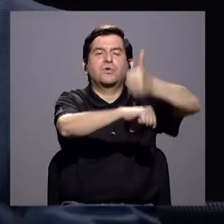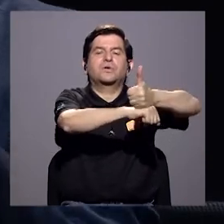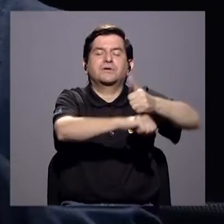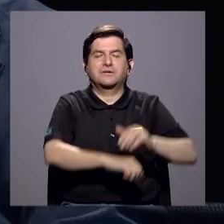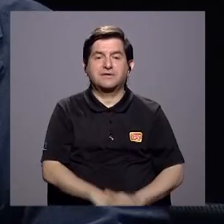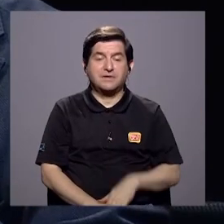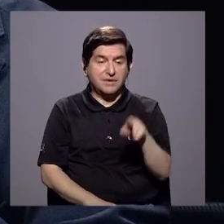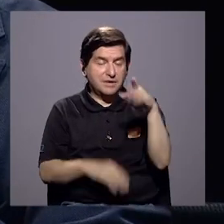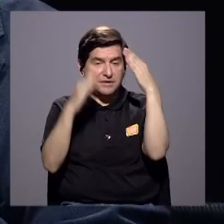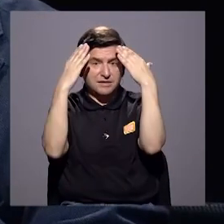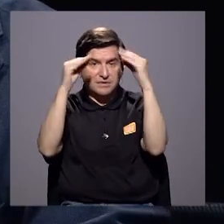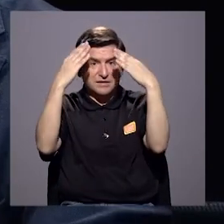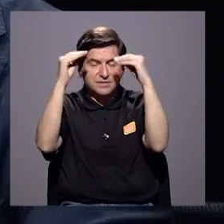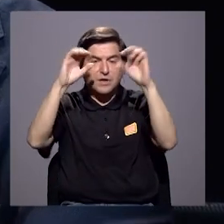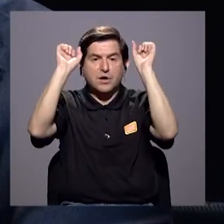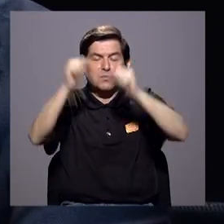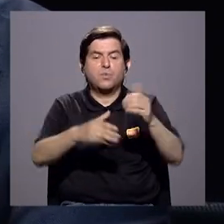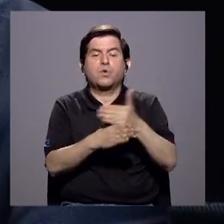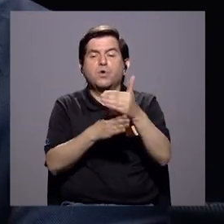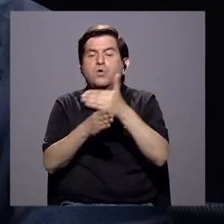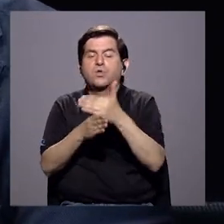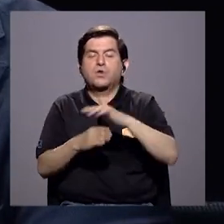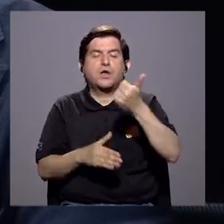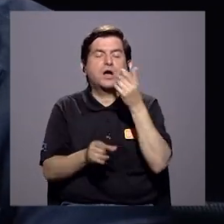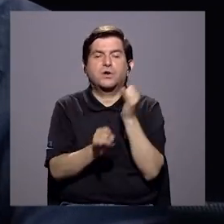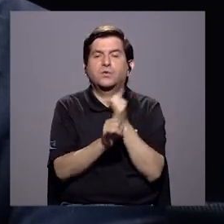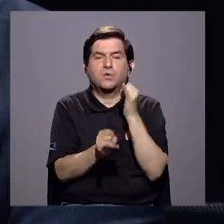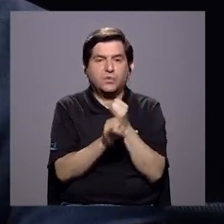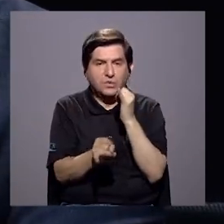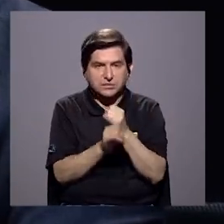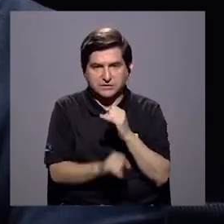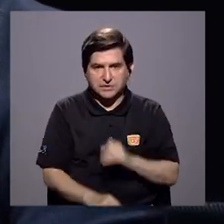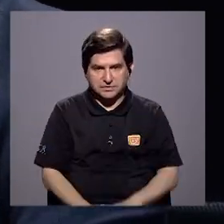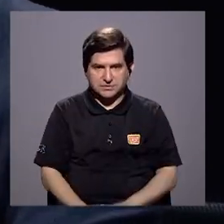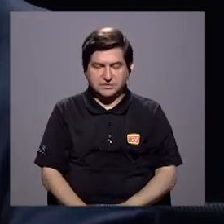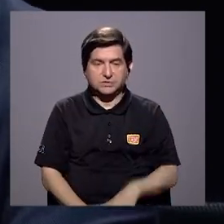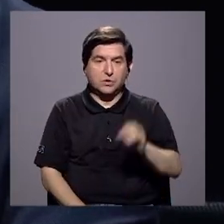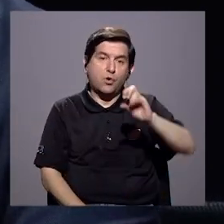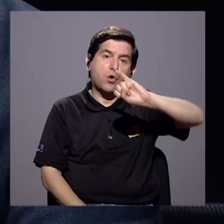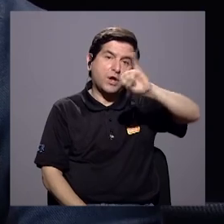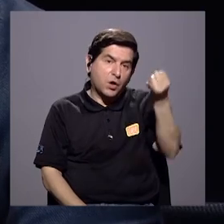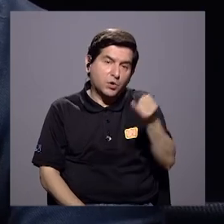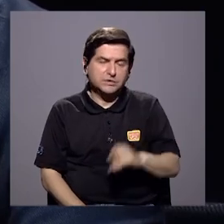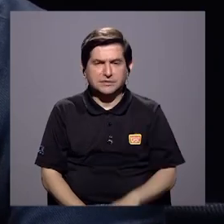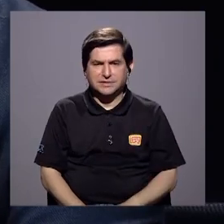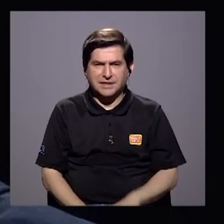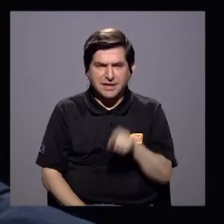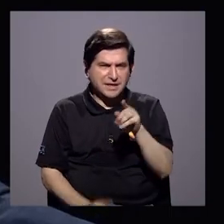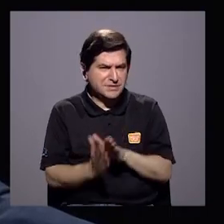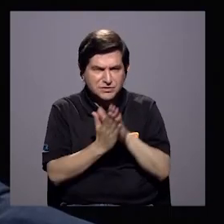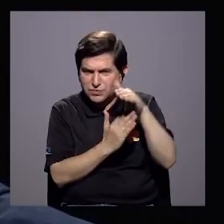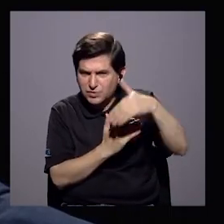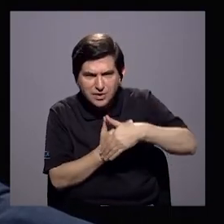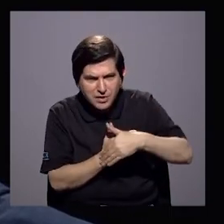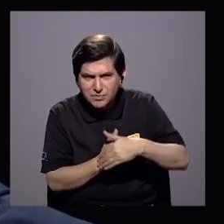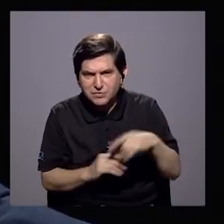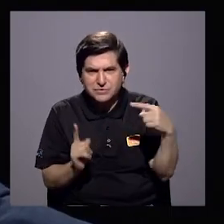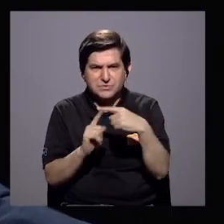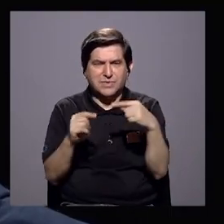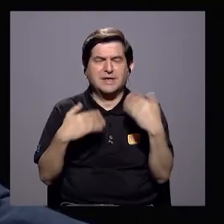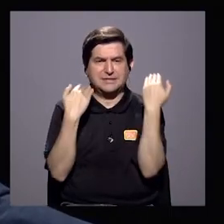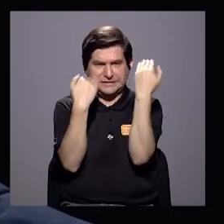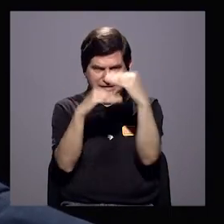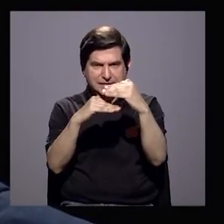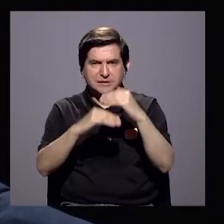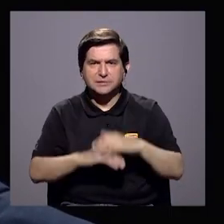y esta información la podrían compartir con otras instituciones como él lo dijo está no es excesivo y llegar hasta de